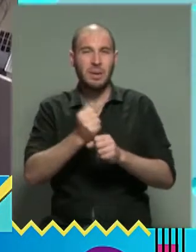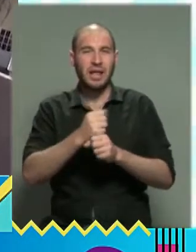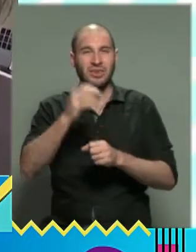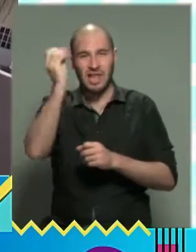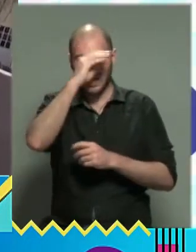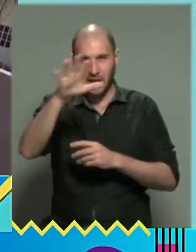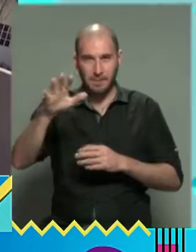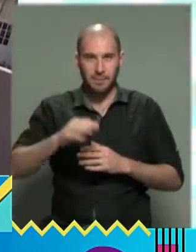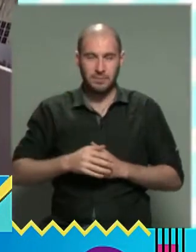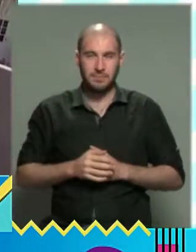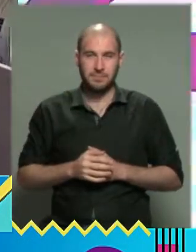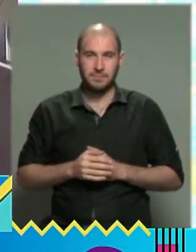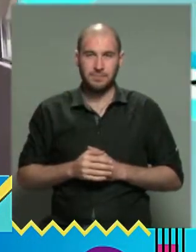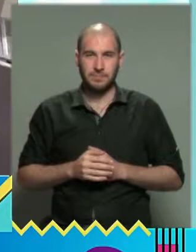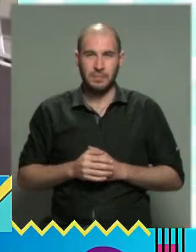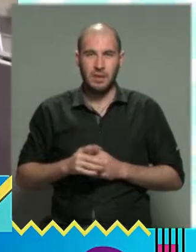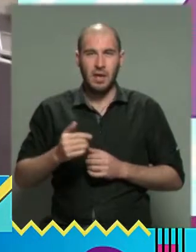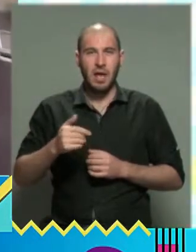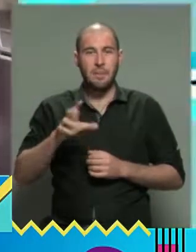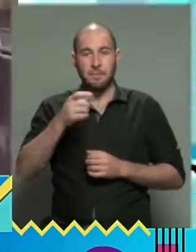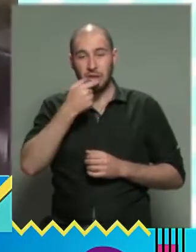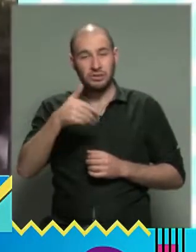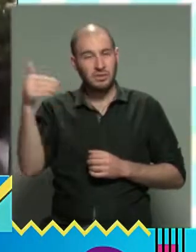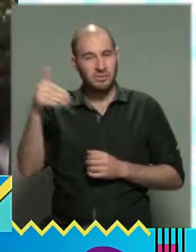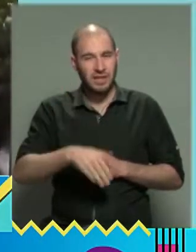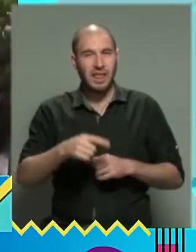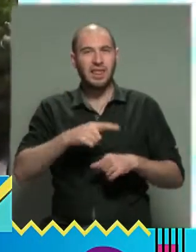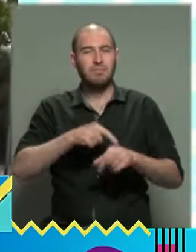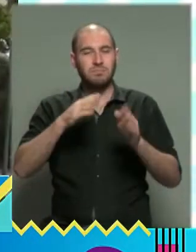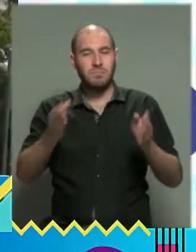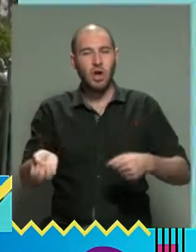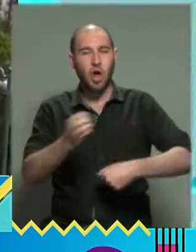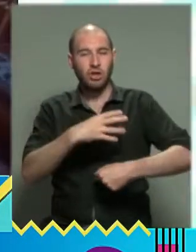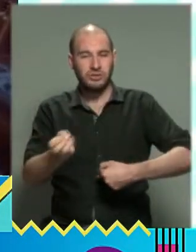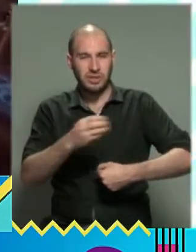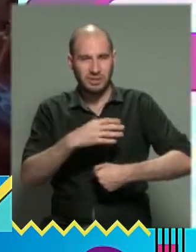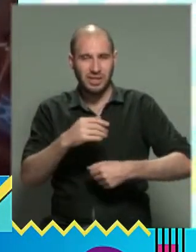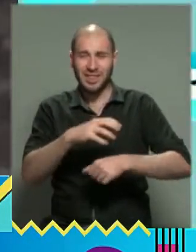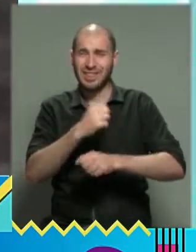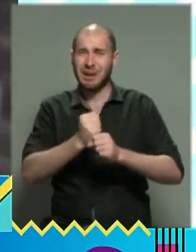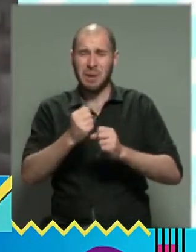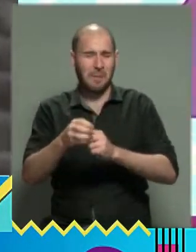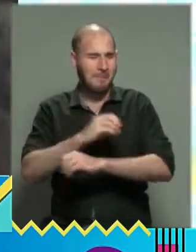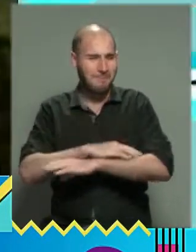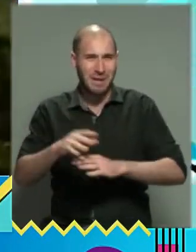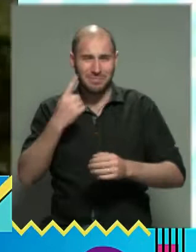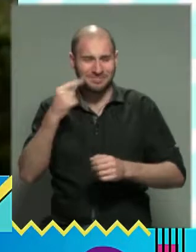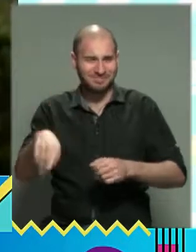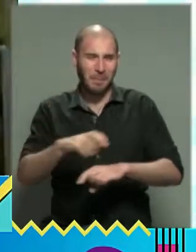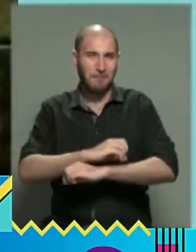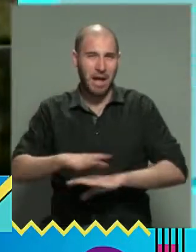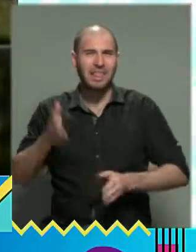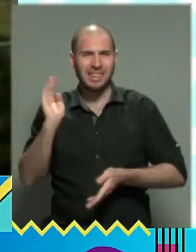rurales que vienen a la provincia para el tiempo de cosecha, las condiciones indignas donde se vive y